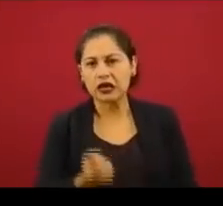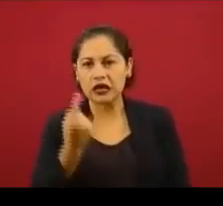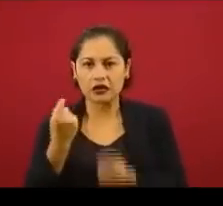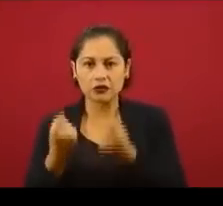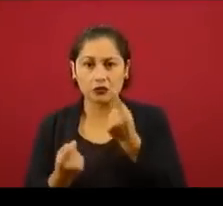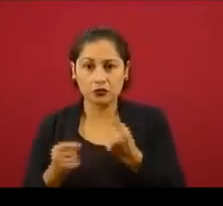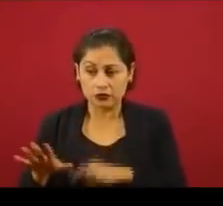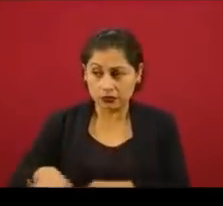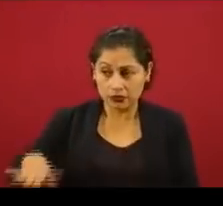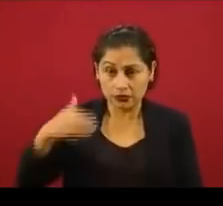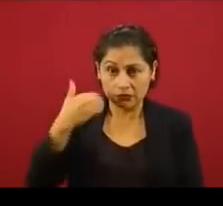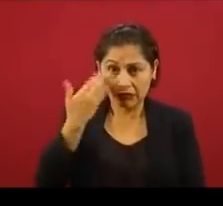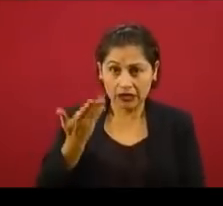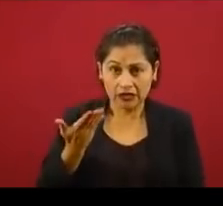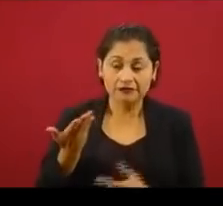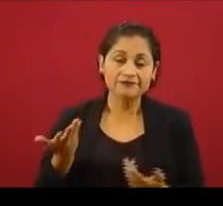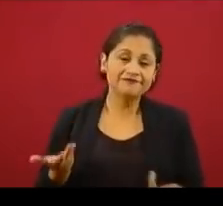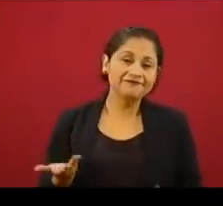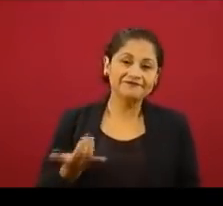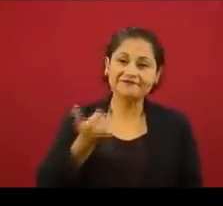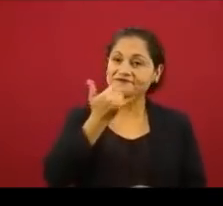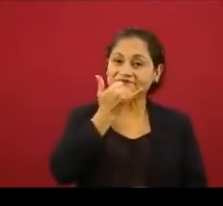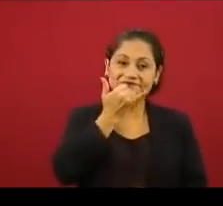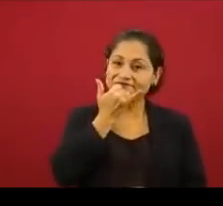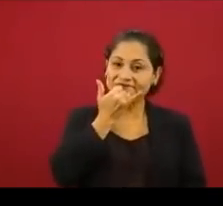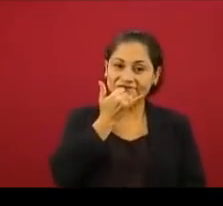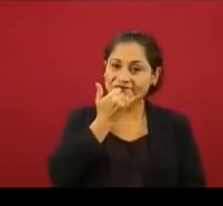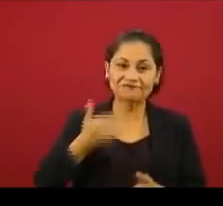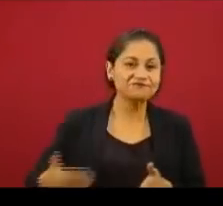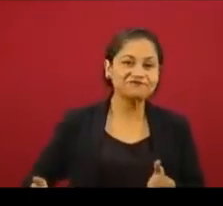no les está dando resultados.